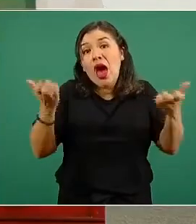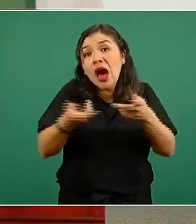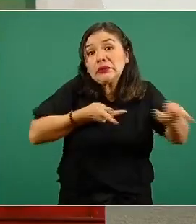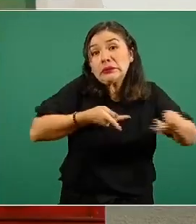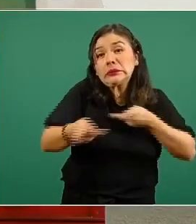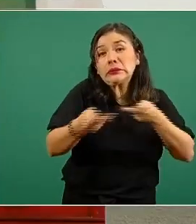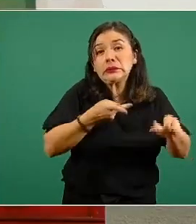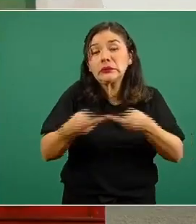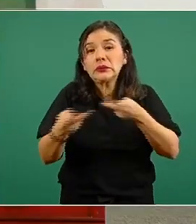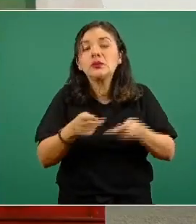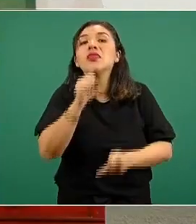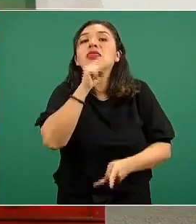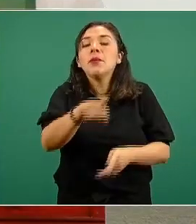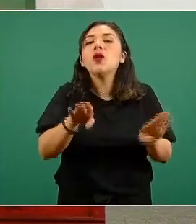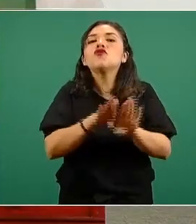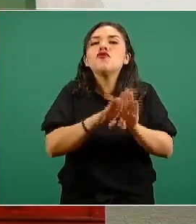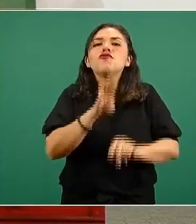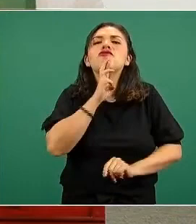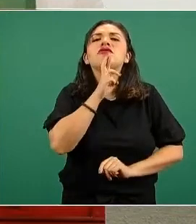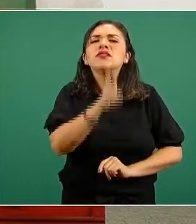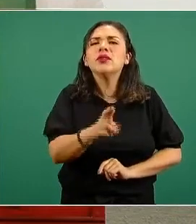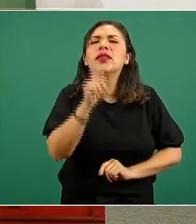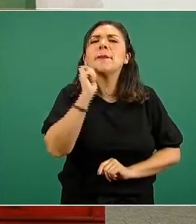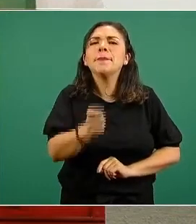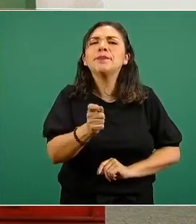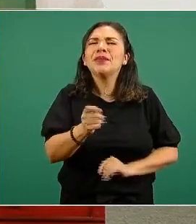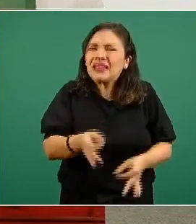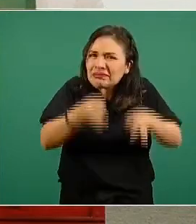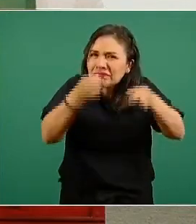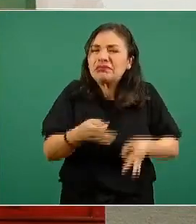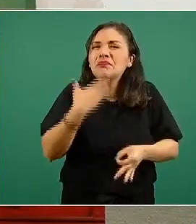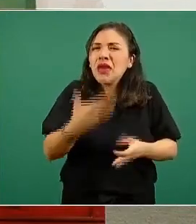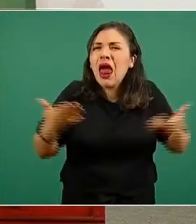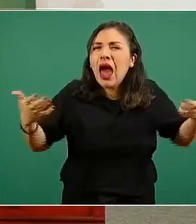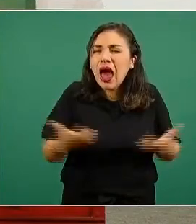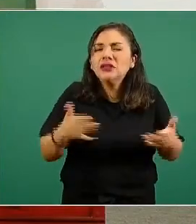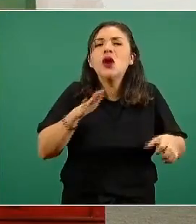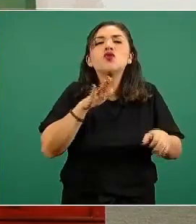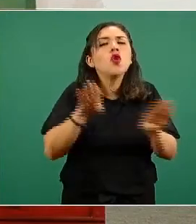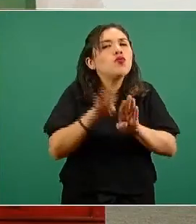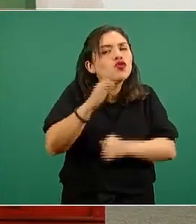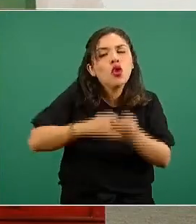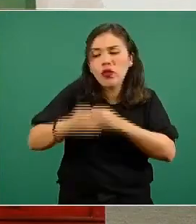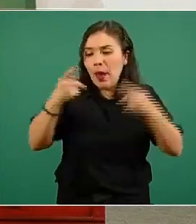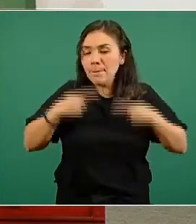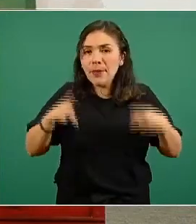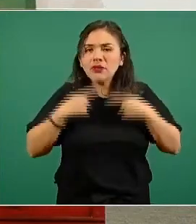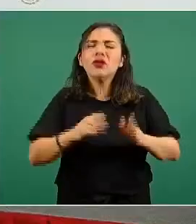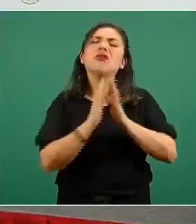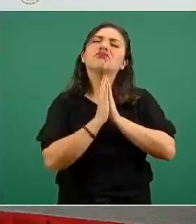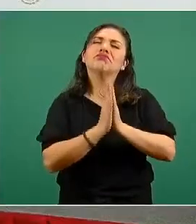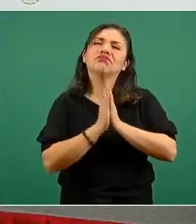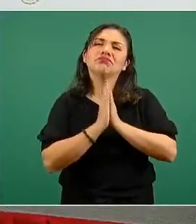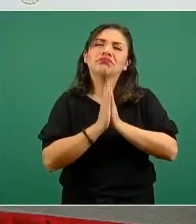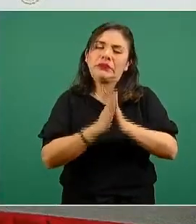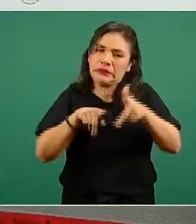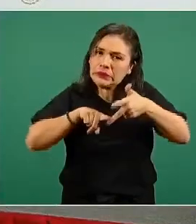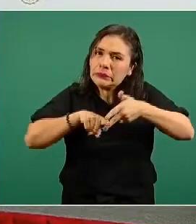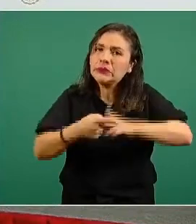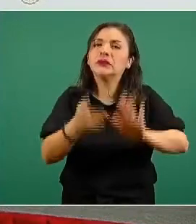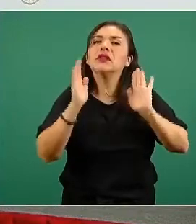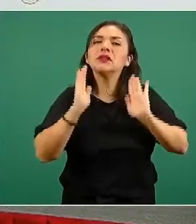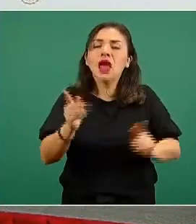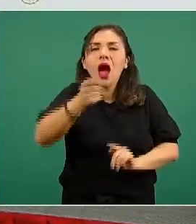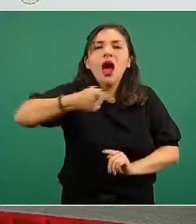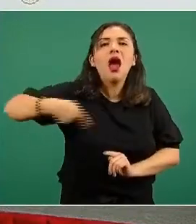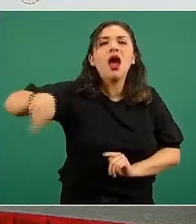pues también con la respuesta correcta de toda la sociedad para que por favor empiece